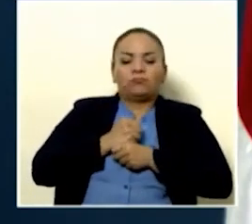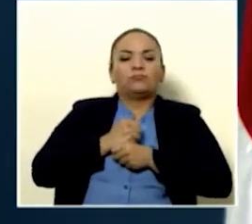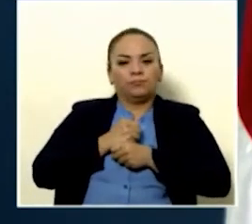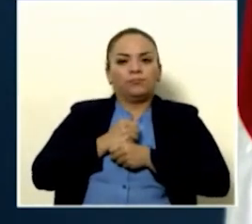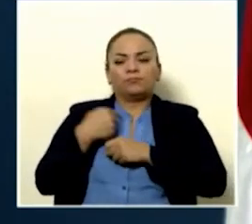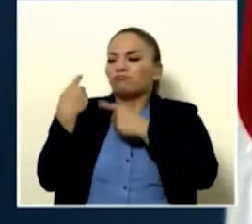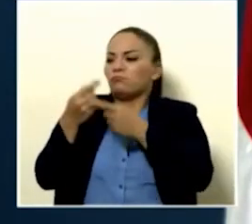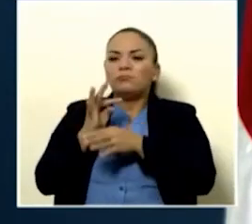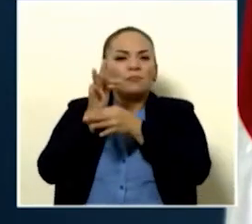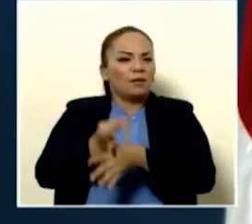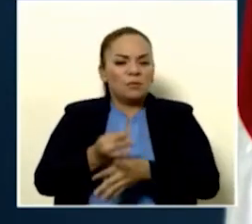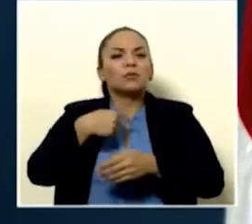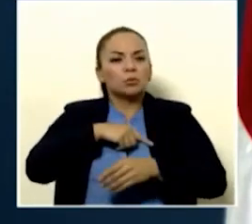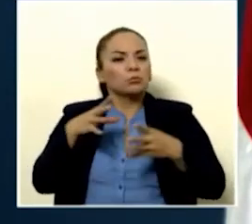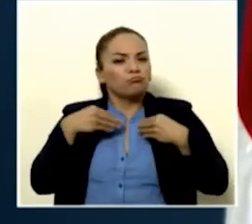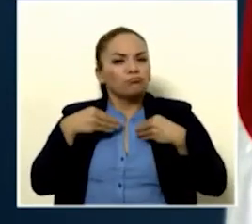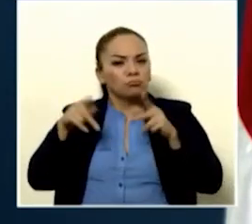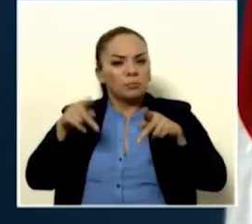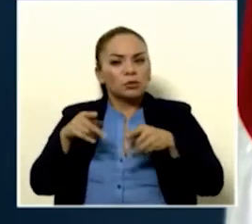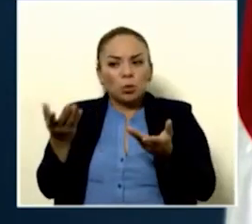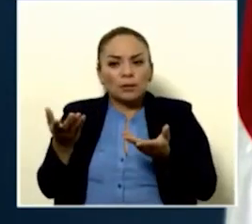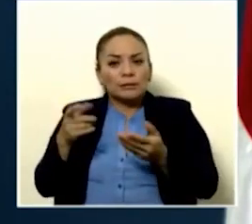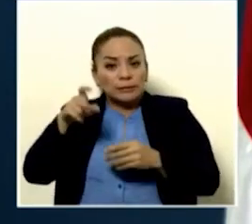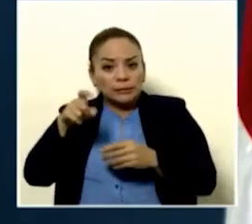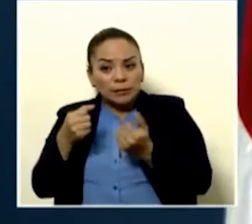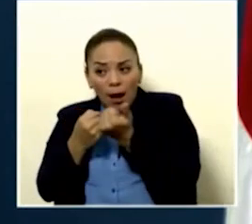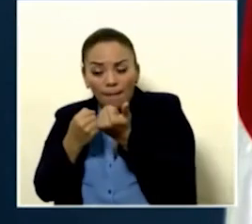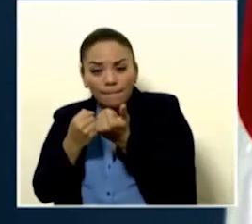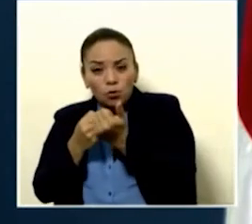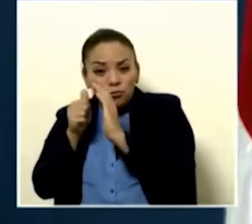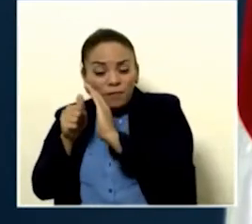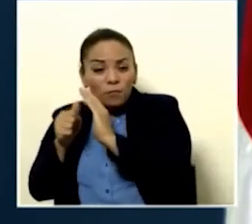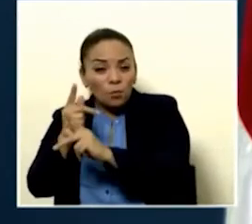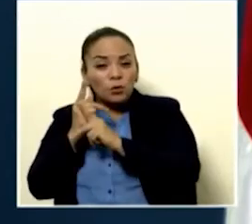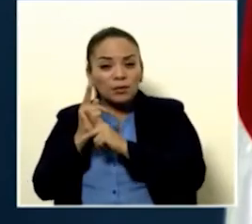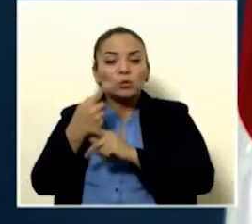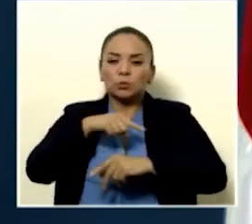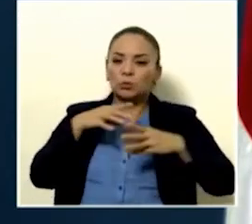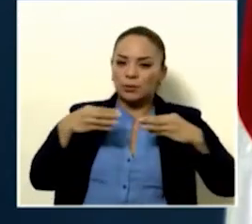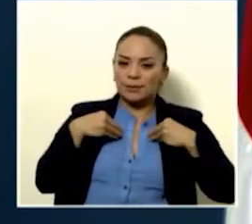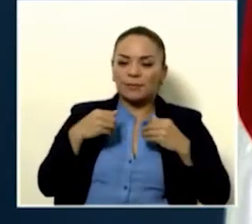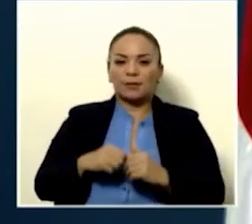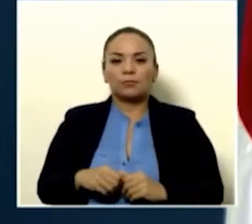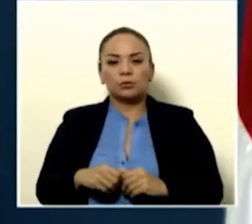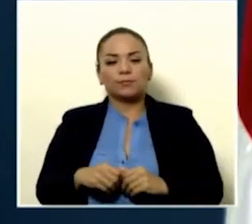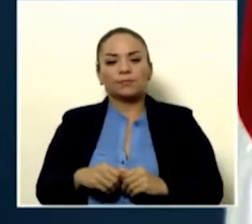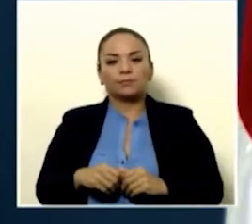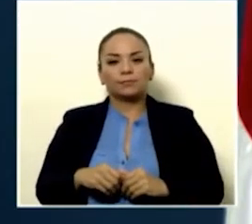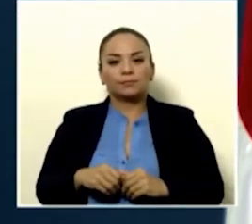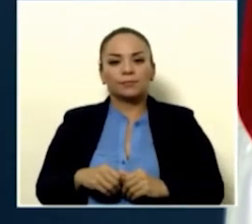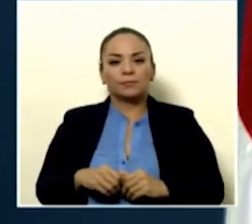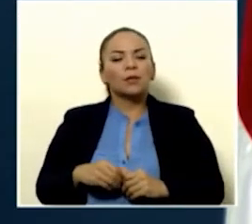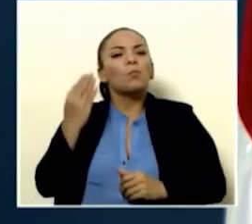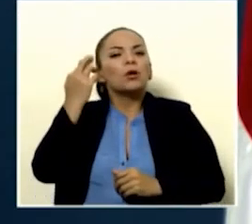tradicionalmente a las personas que buscan refugio y protección, ya que su